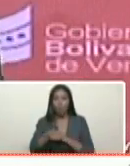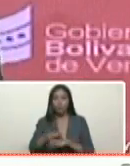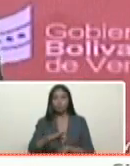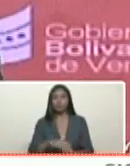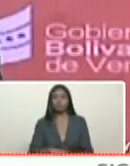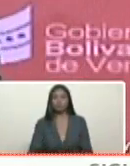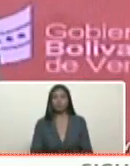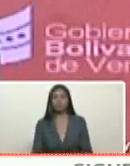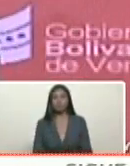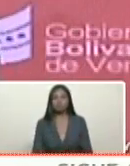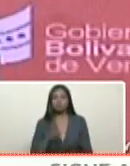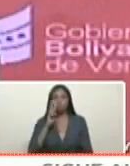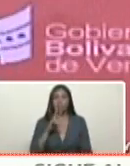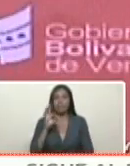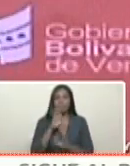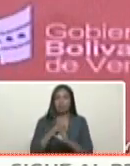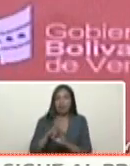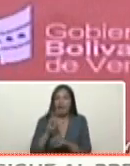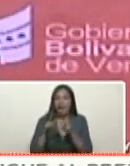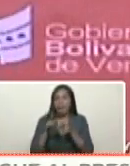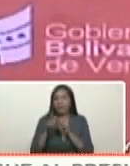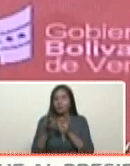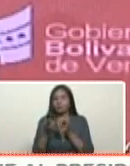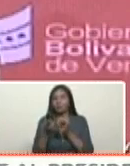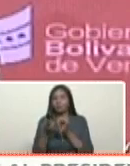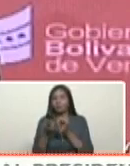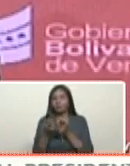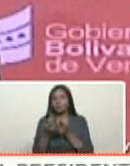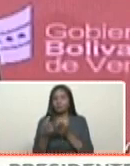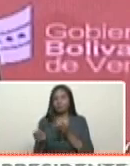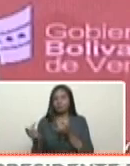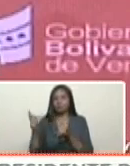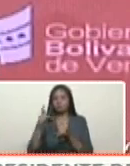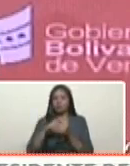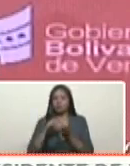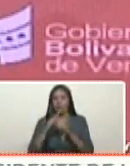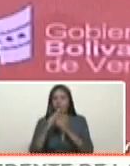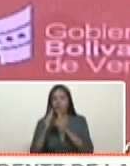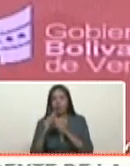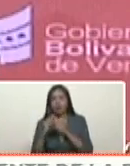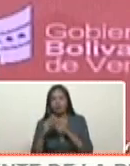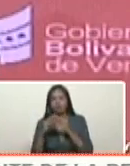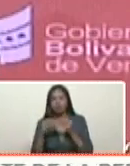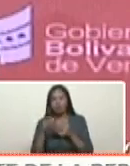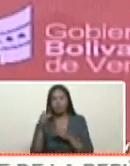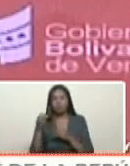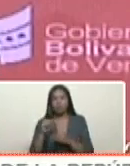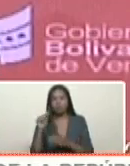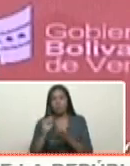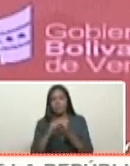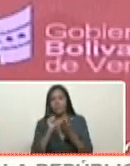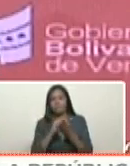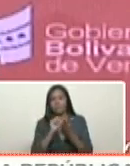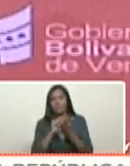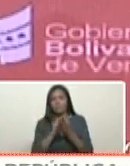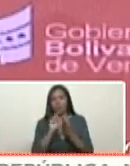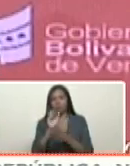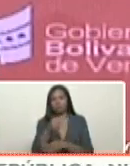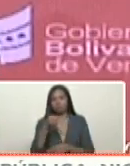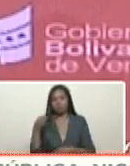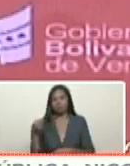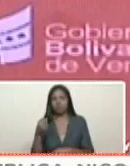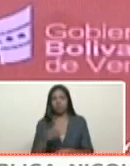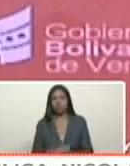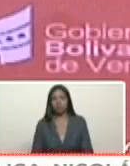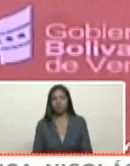a veces invisible, y se hace presente en el hogar y toca la puerta.